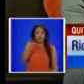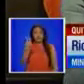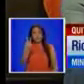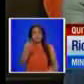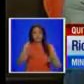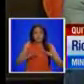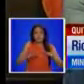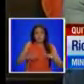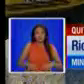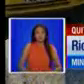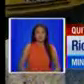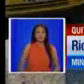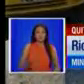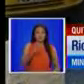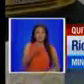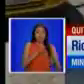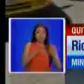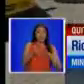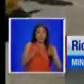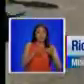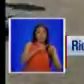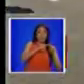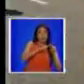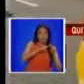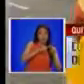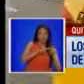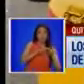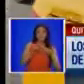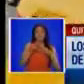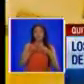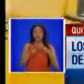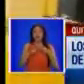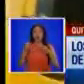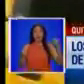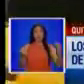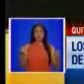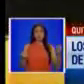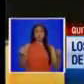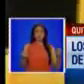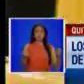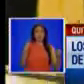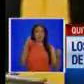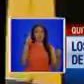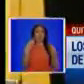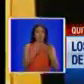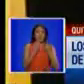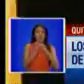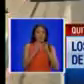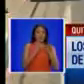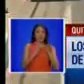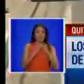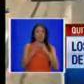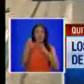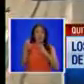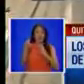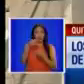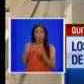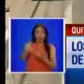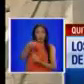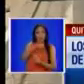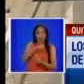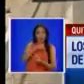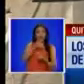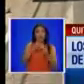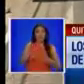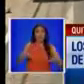tardar. Martínez explica que ni taxis ni vehículos de transporte de mercancías se verán afectados. Ellos tendrán una compensación en base a los